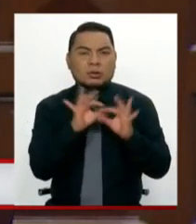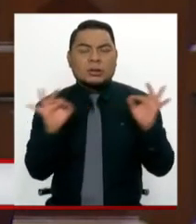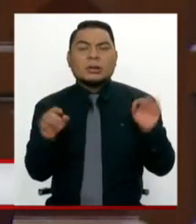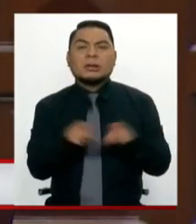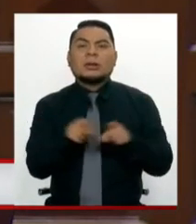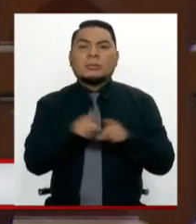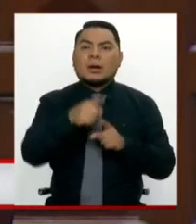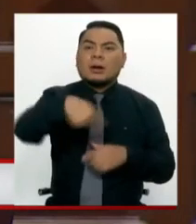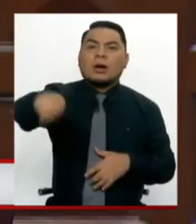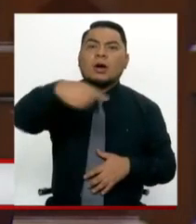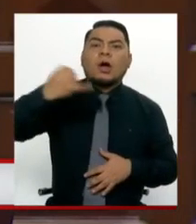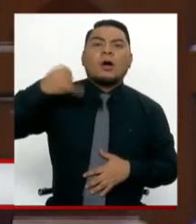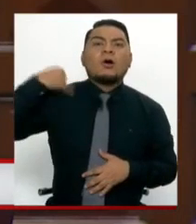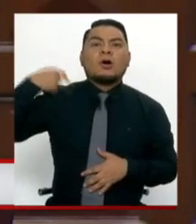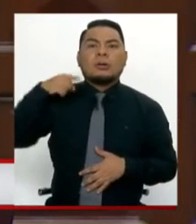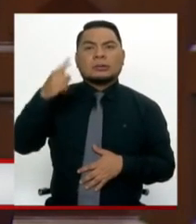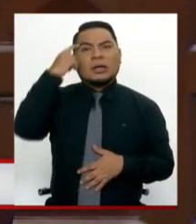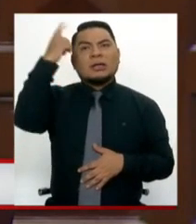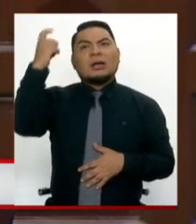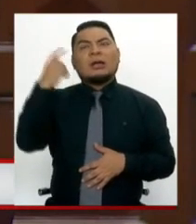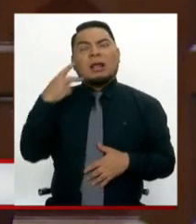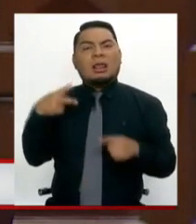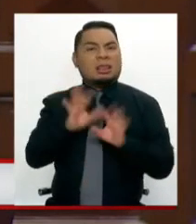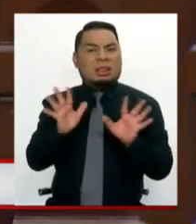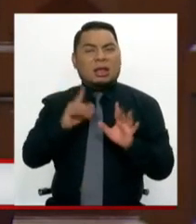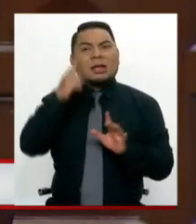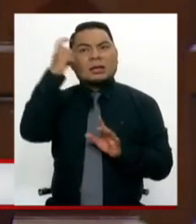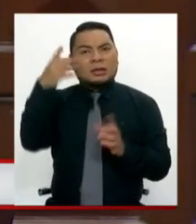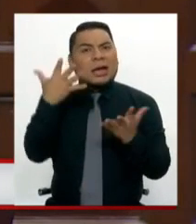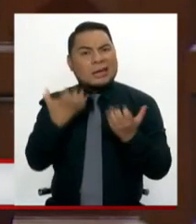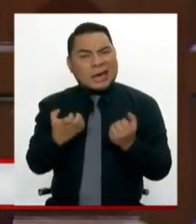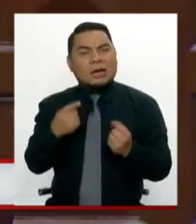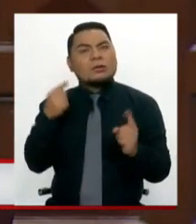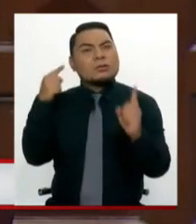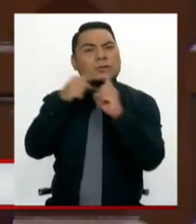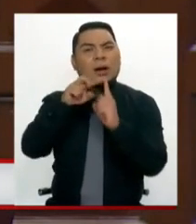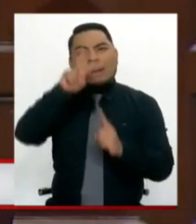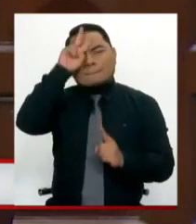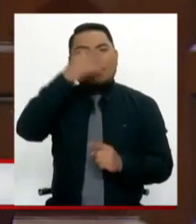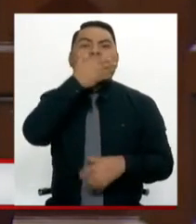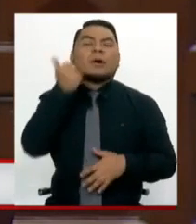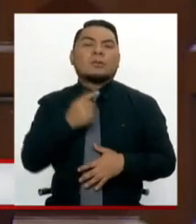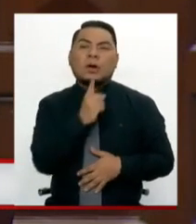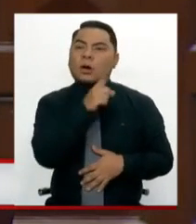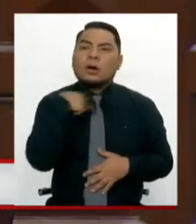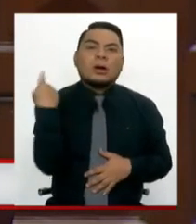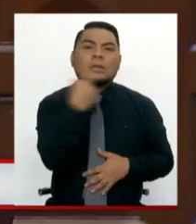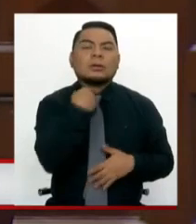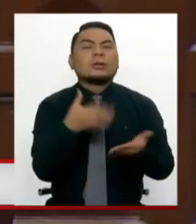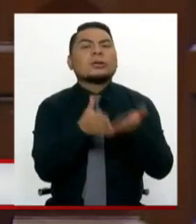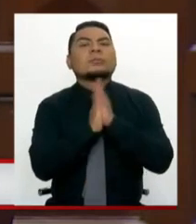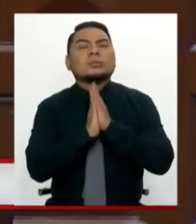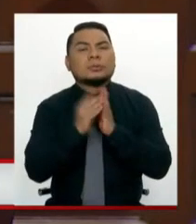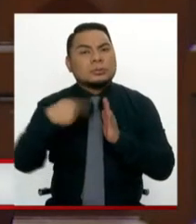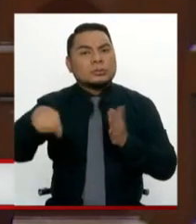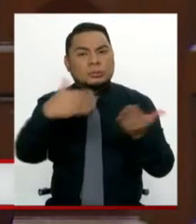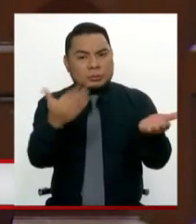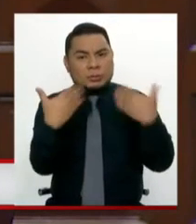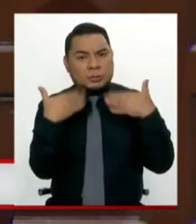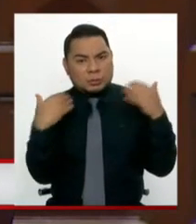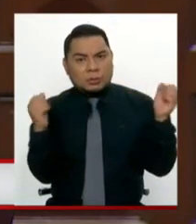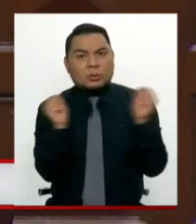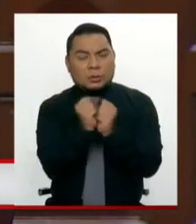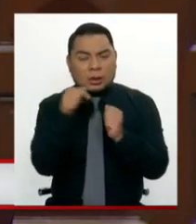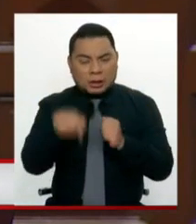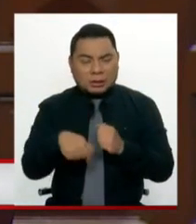jóvenes que no han perdido sus sueños y ansían un país mejor. A todos les pido que nos acompañen